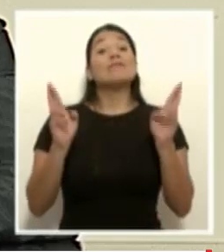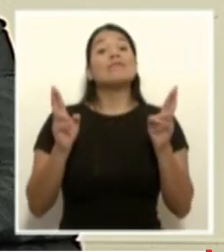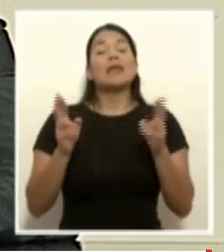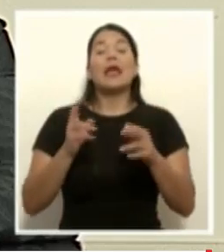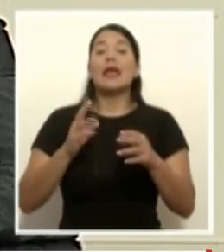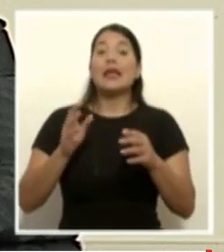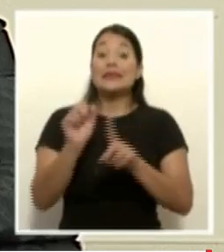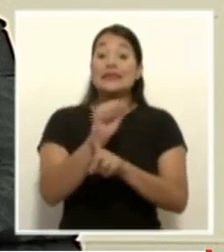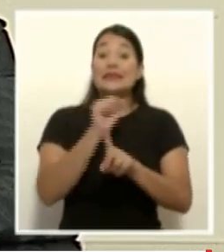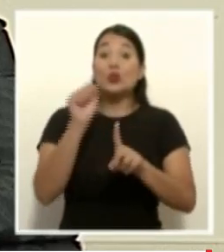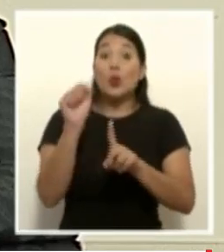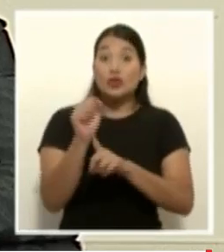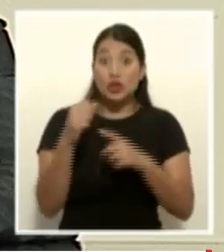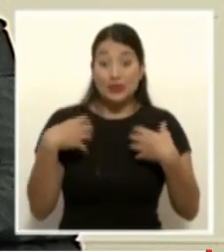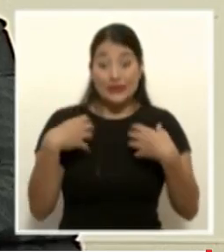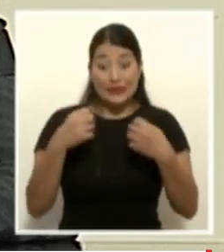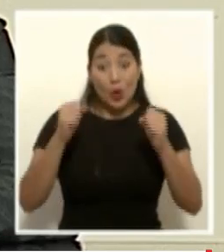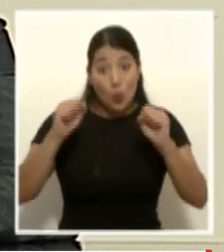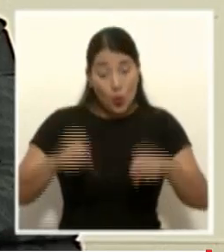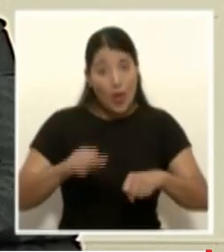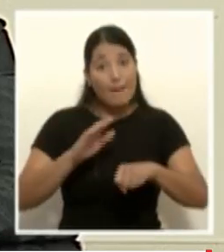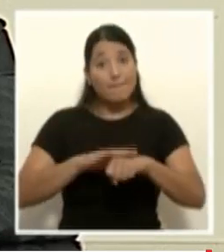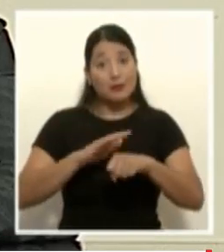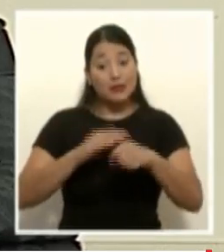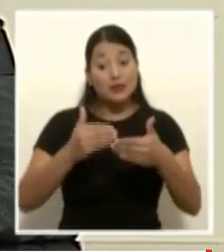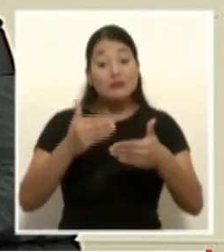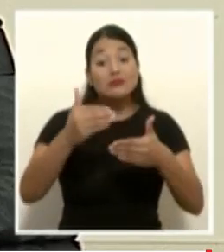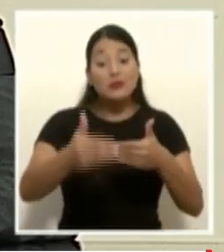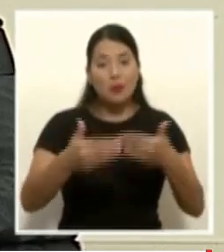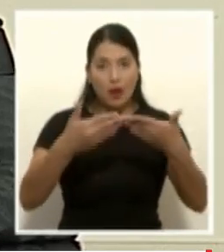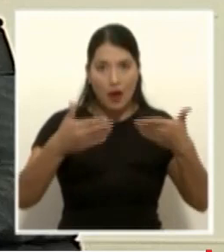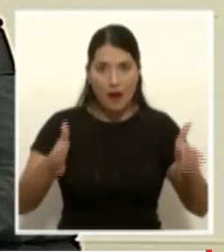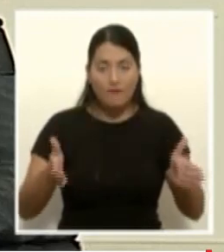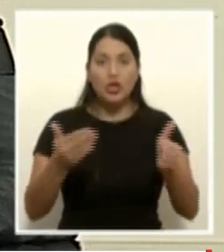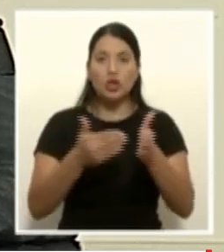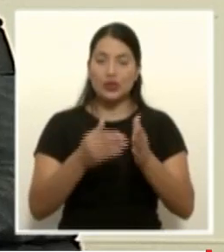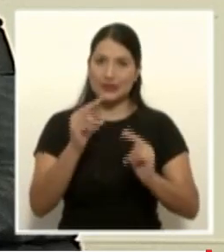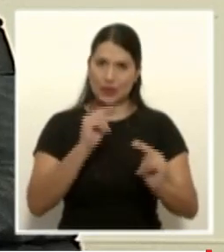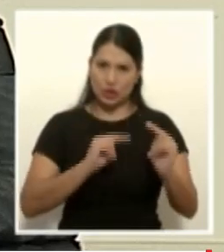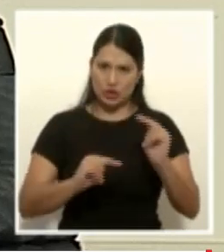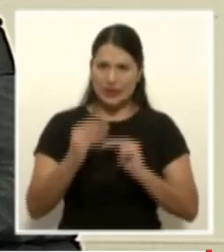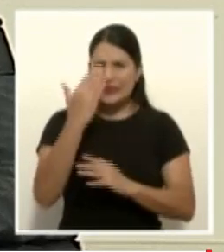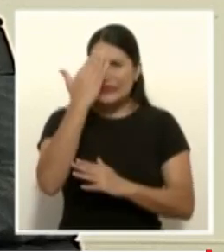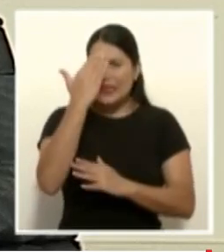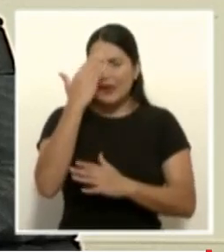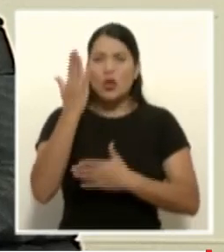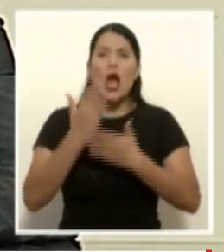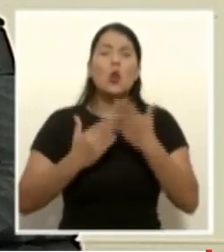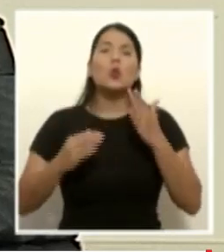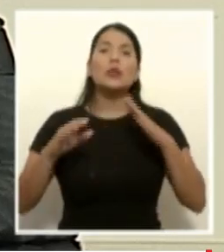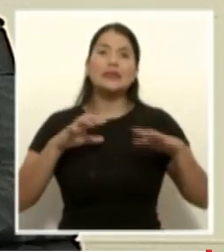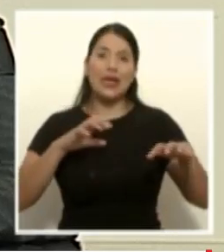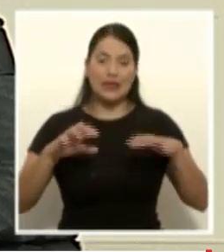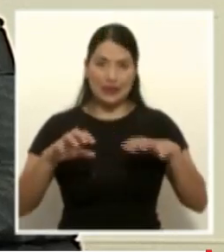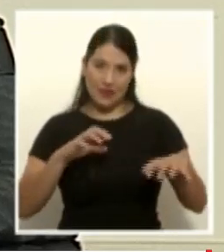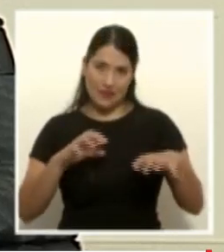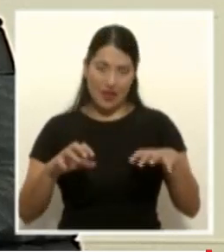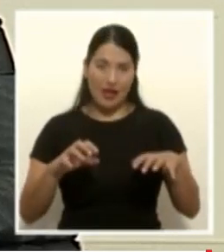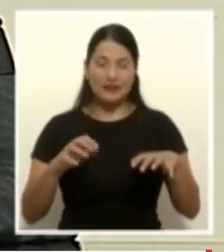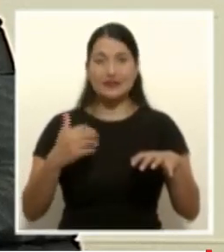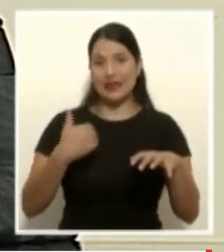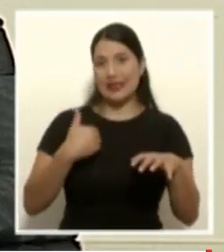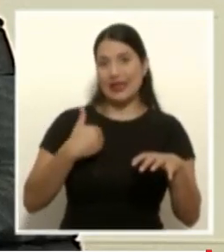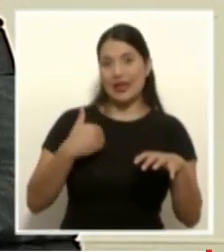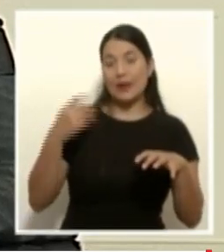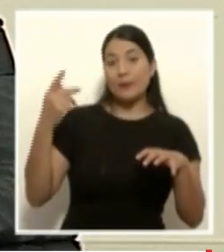protocolos adecuados y la supervisión pues se puedan retomar bastantes de esas actividades. Sabemos que hay actividades que por su riesgo es demasiado